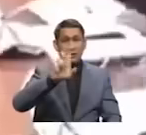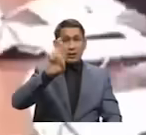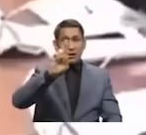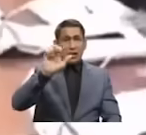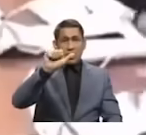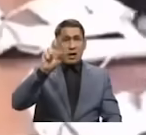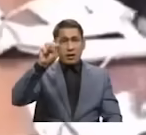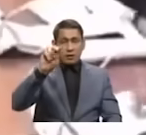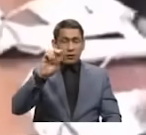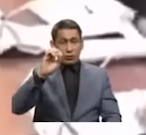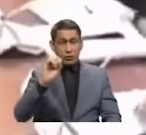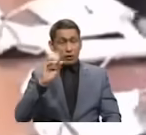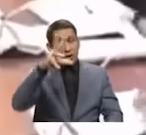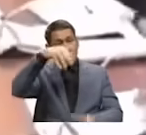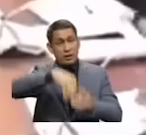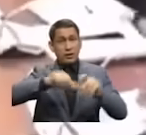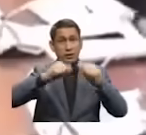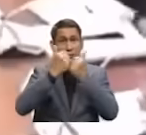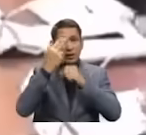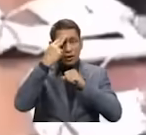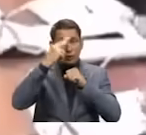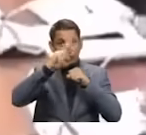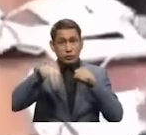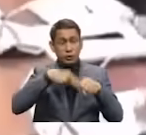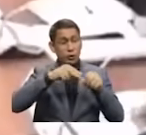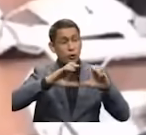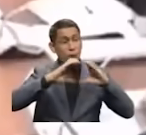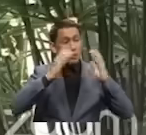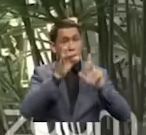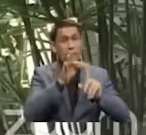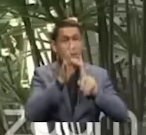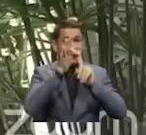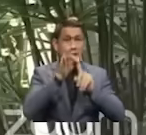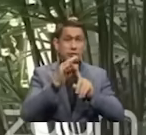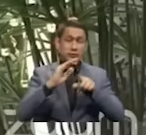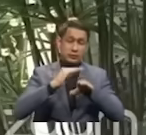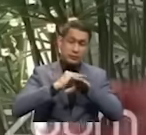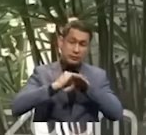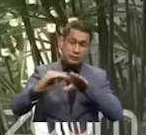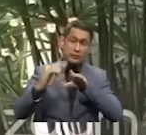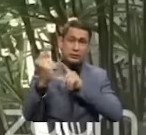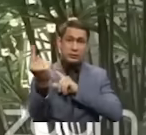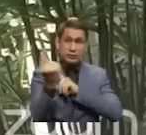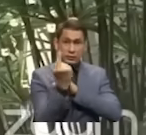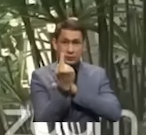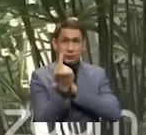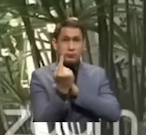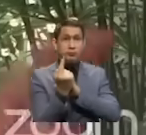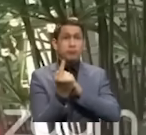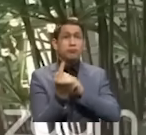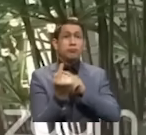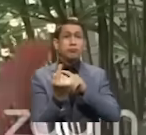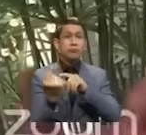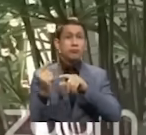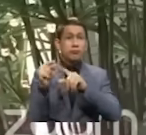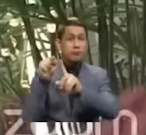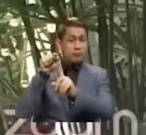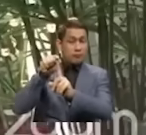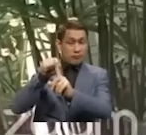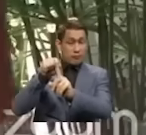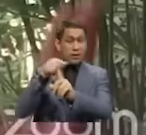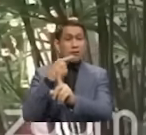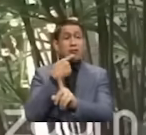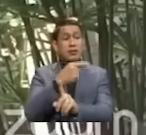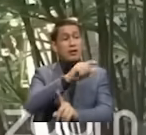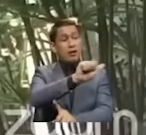de Fiscalización de la Asamblea Nacional, donde fue invitado como ciudadano. Serrano dijo que la asambleísta manabita Adriana García